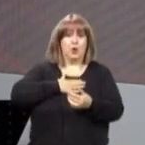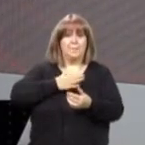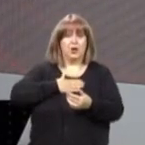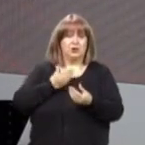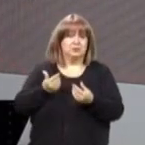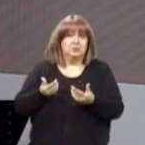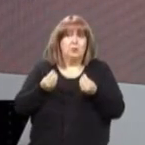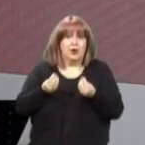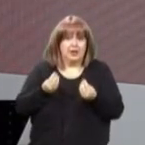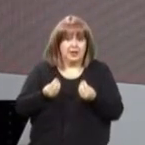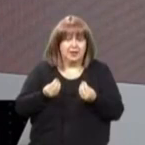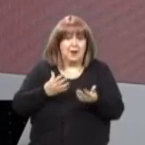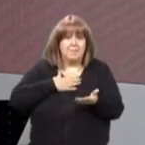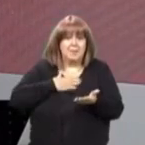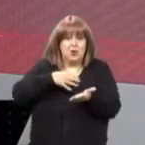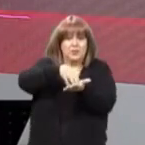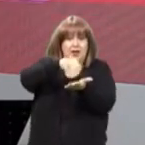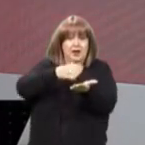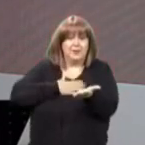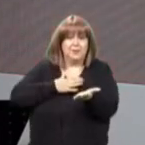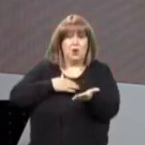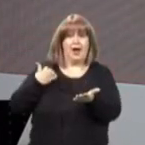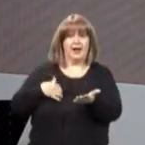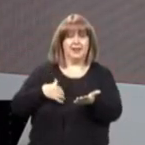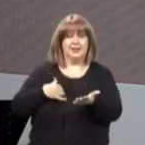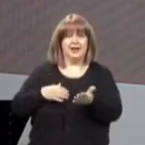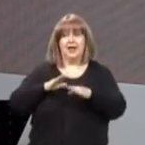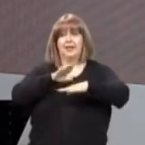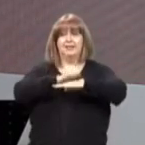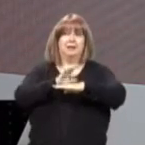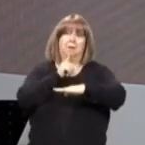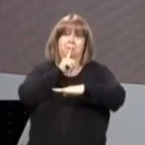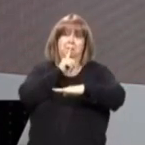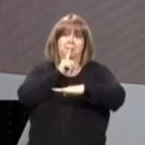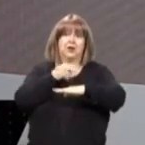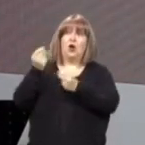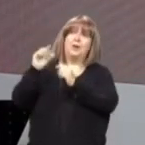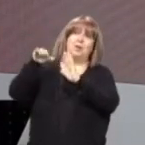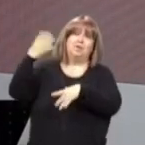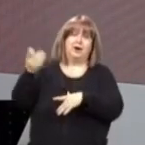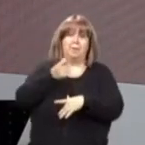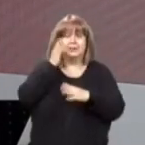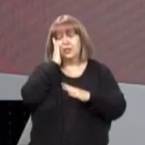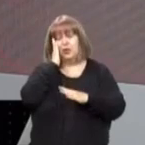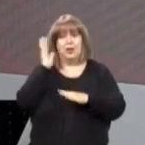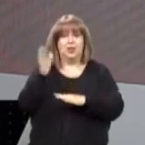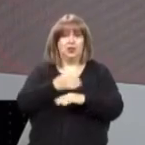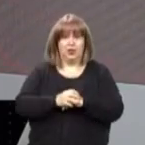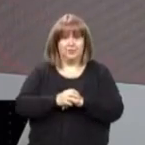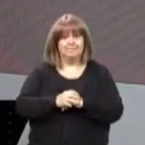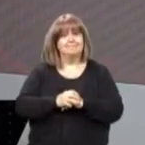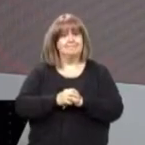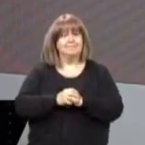del conflicto pero con Rusia y Ucrania. Nuestro suelo. Y teniendo nuestro suelo no lo explotamos. Sí, bueno, no, no llegamos tarde. No tiene sentido. No, nos despabilamos tarde. Una cosita